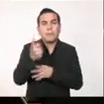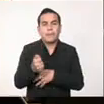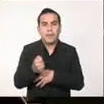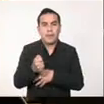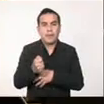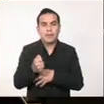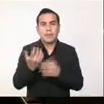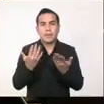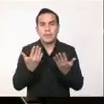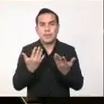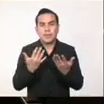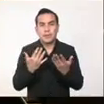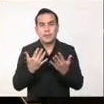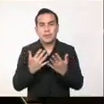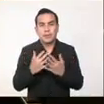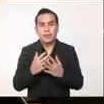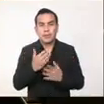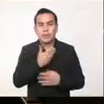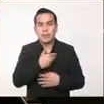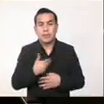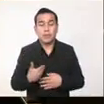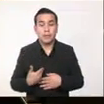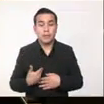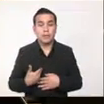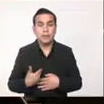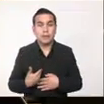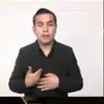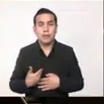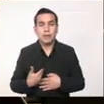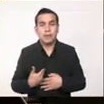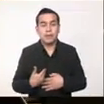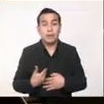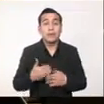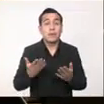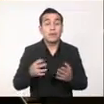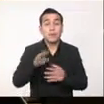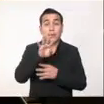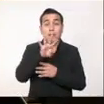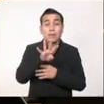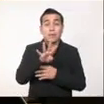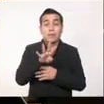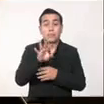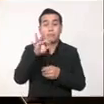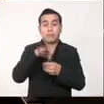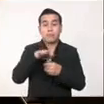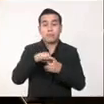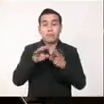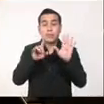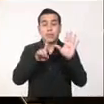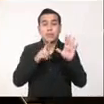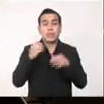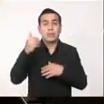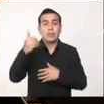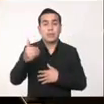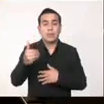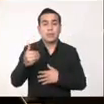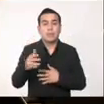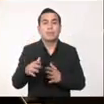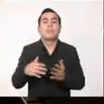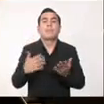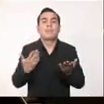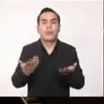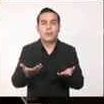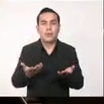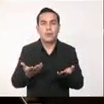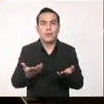meses que le quedaban al presidente actual. Los otros 4 se eligieron por 6 años. ¿Por qué